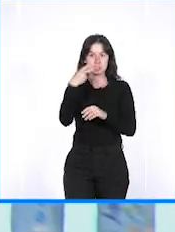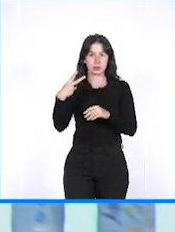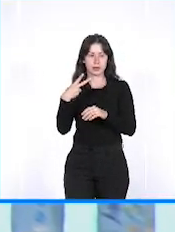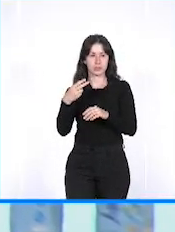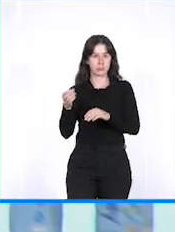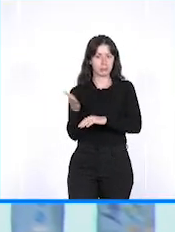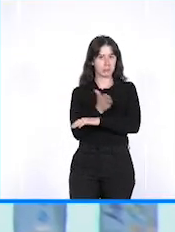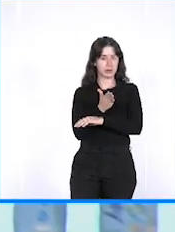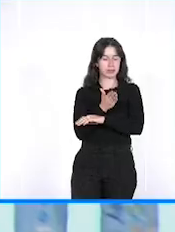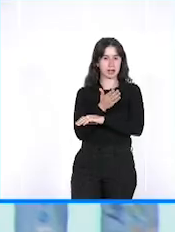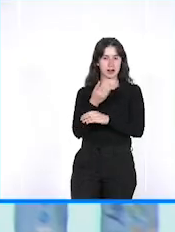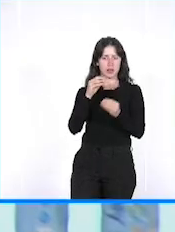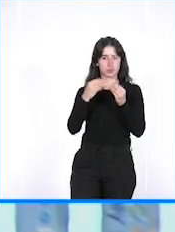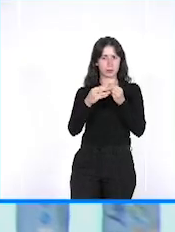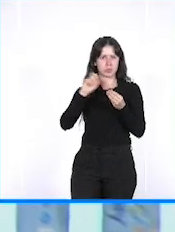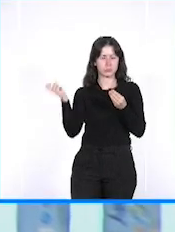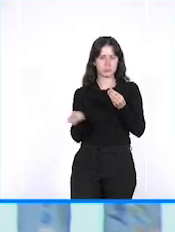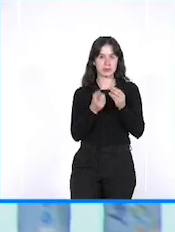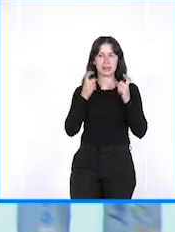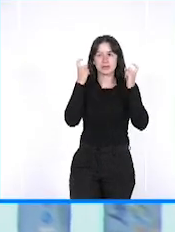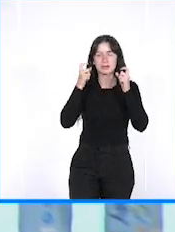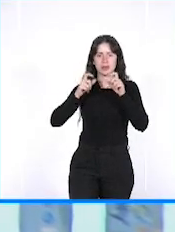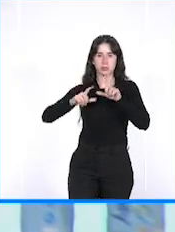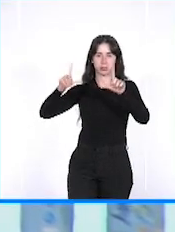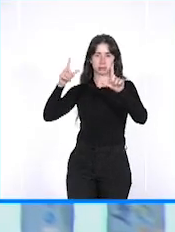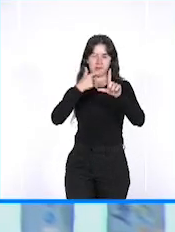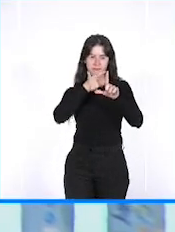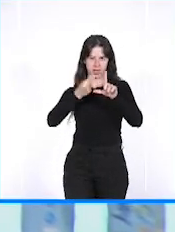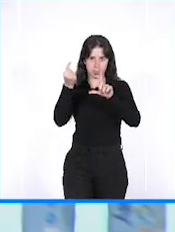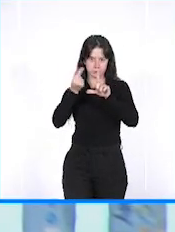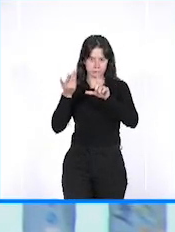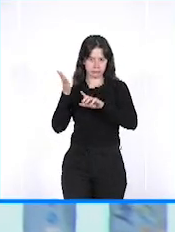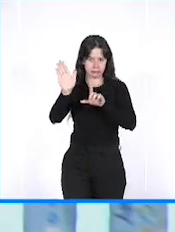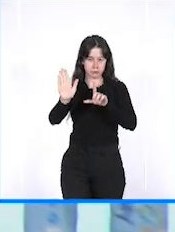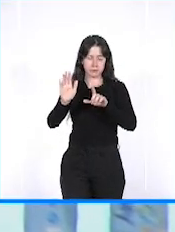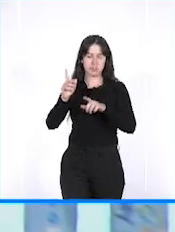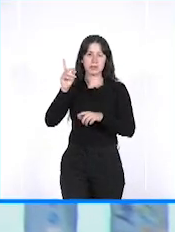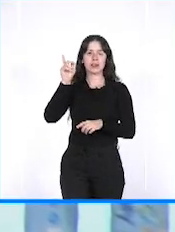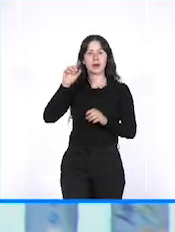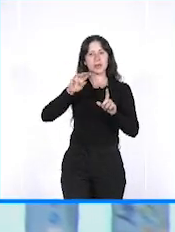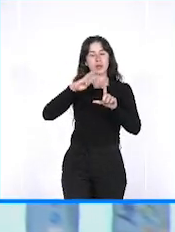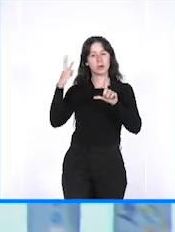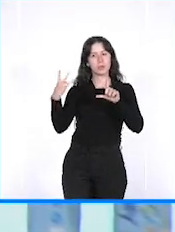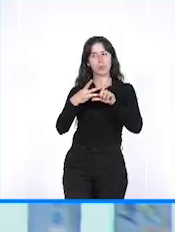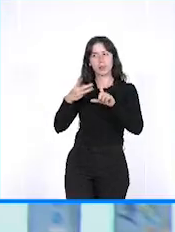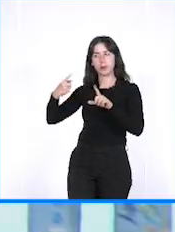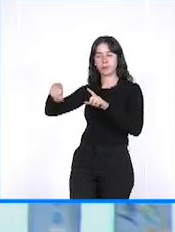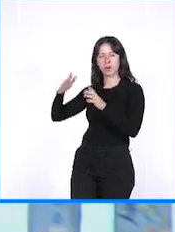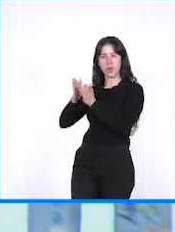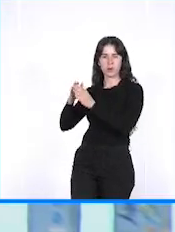documentos hemos intentado que sean bastante gráficos sencillo y en esta página web que nos han habilitado los compañeros de